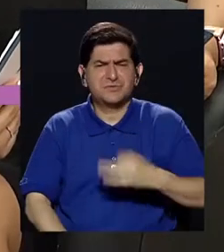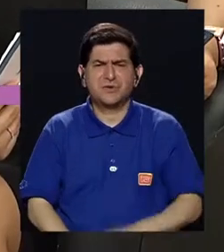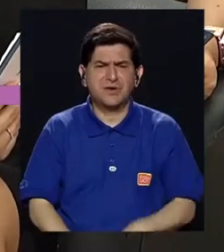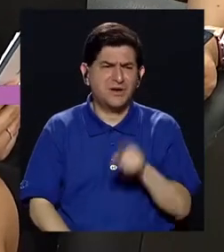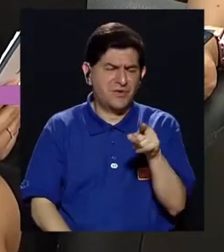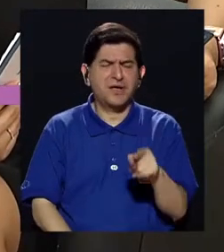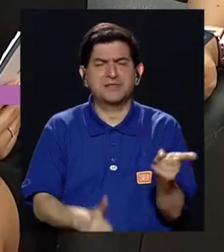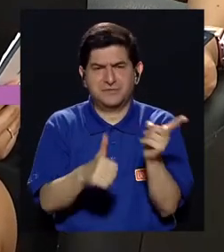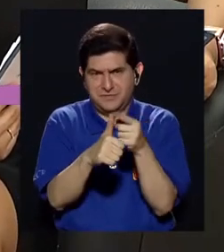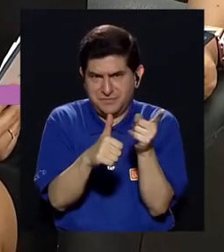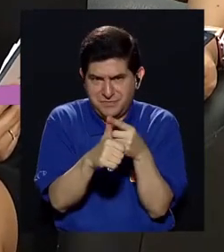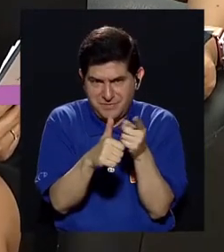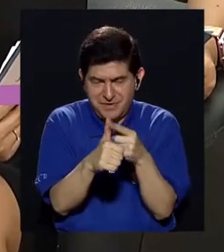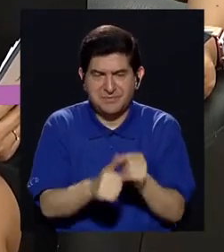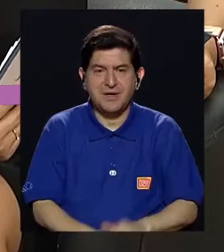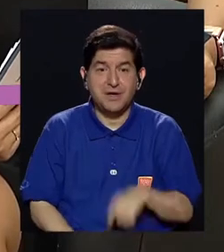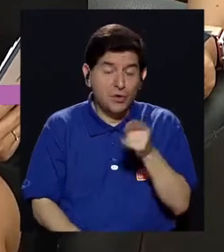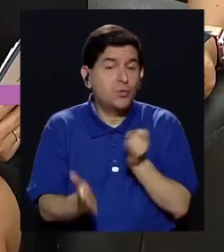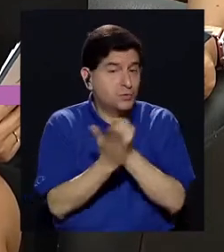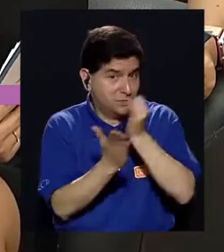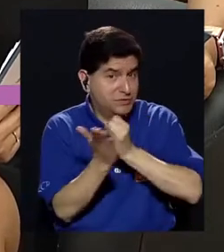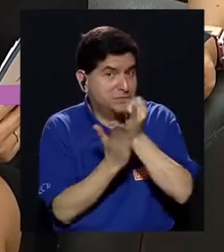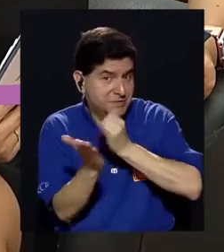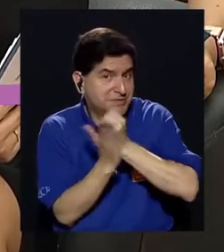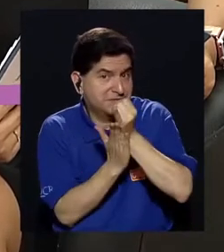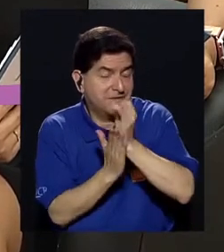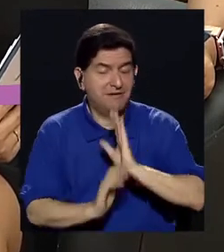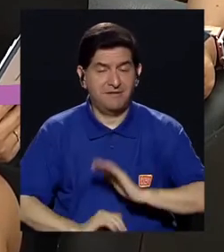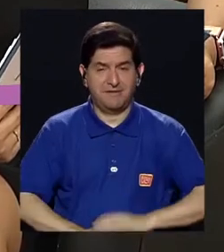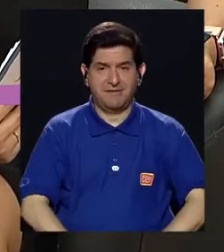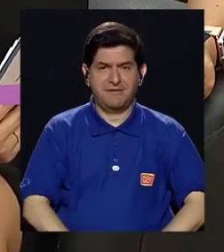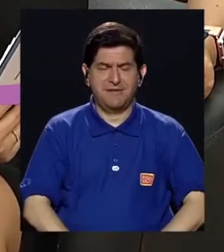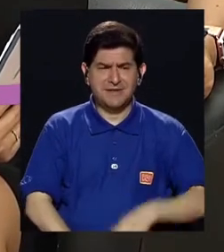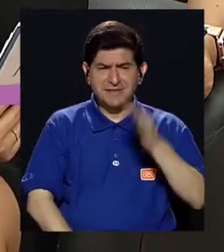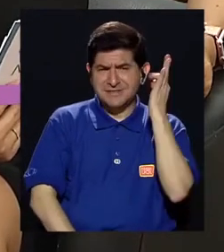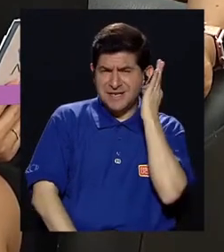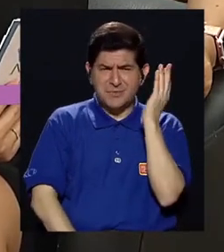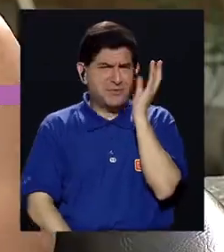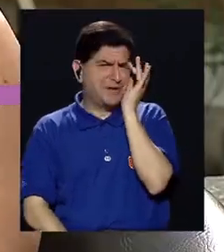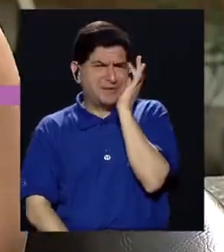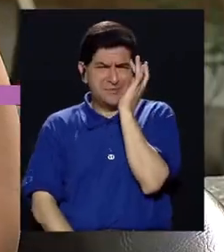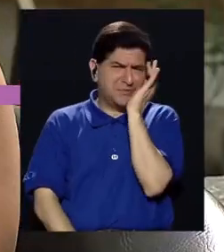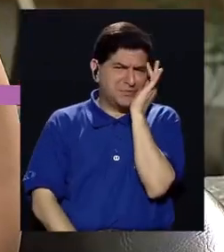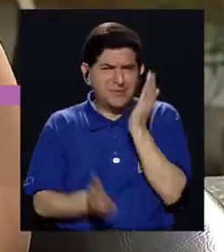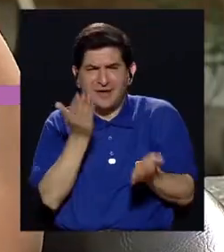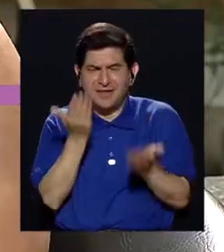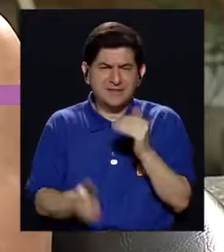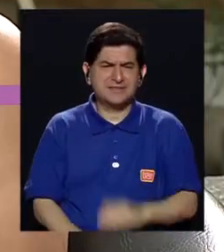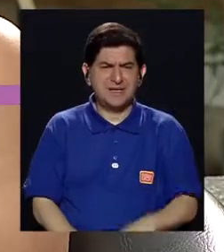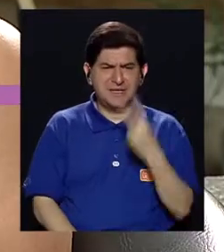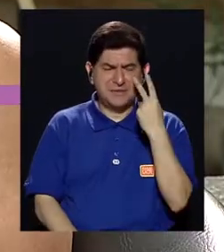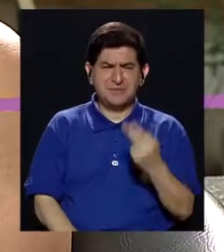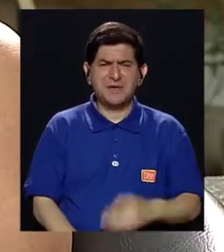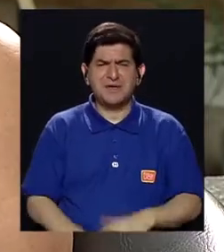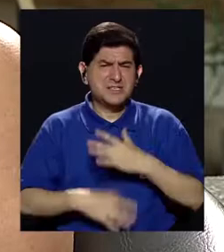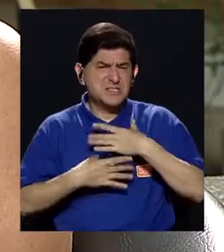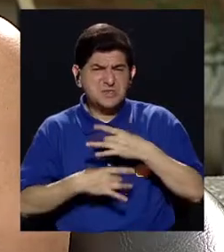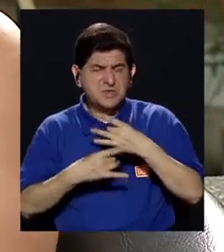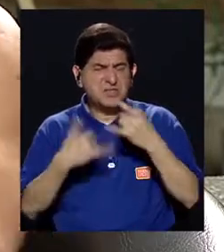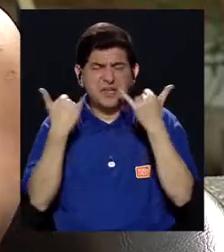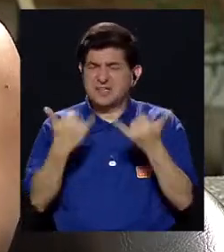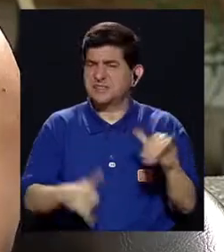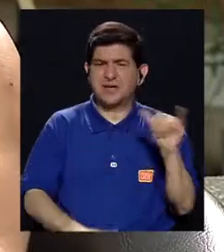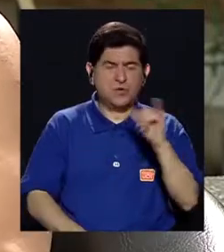creo que eso tiene que ver, primero, por eso tienes que indagar, y si la chica está preocupada por eso, porque ve que ha bajado su